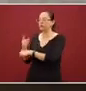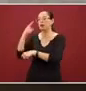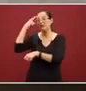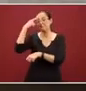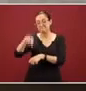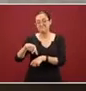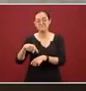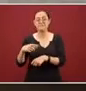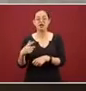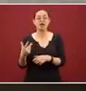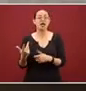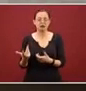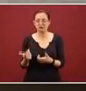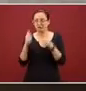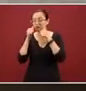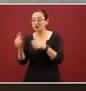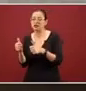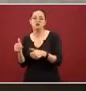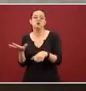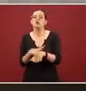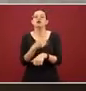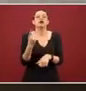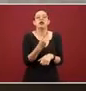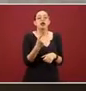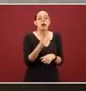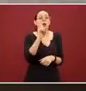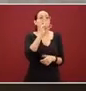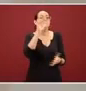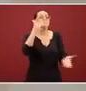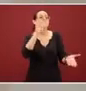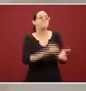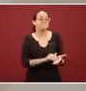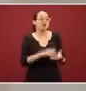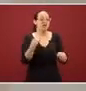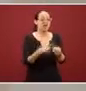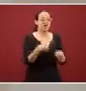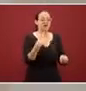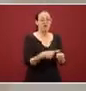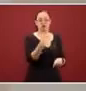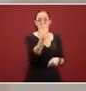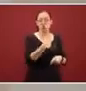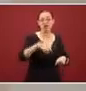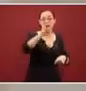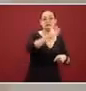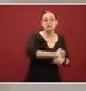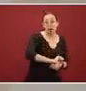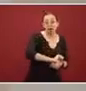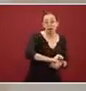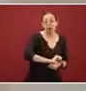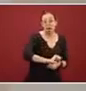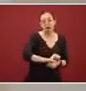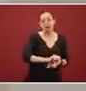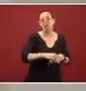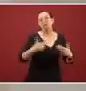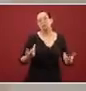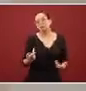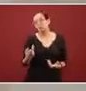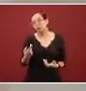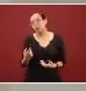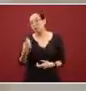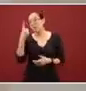porque no es lo mismo tener 1,000 casos en una semana que tener 1,000 casos a lo largo de 5